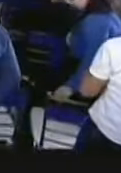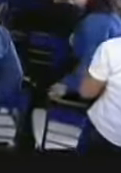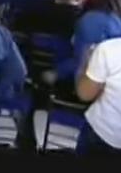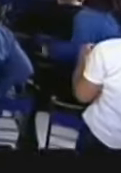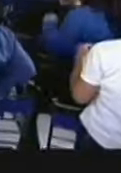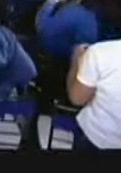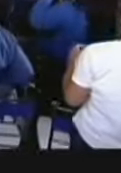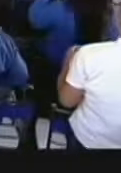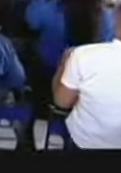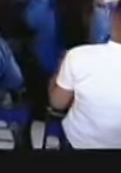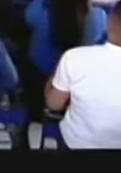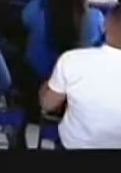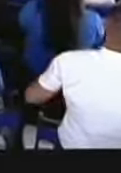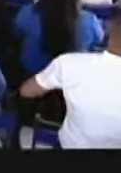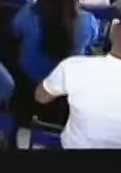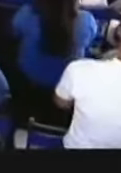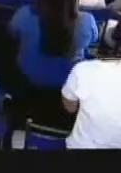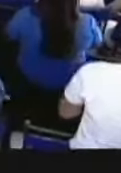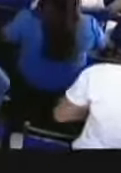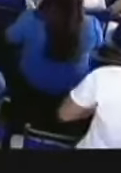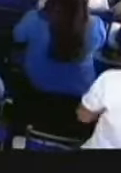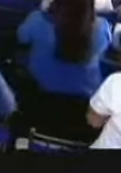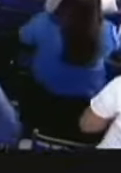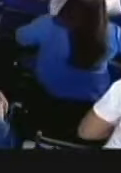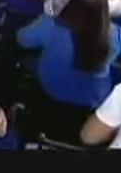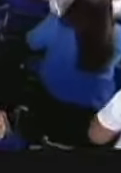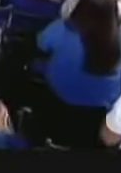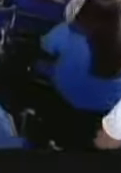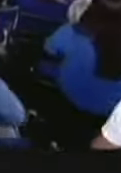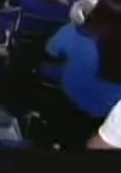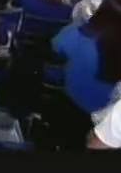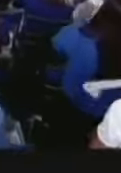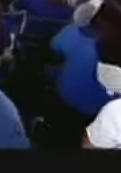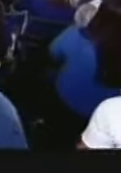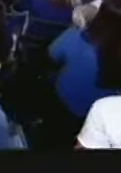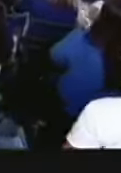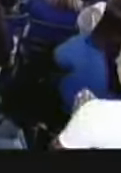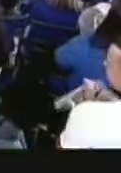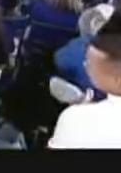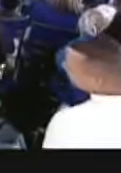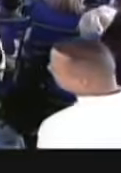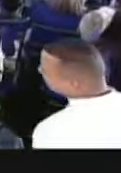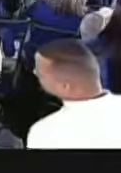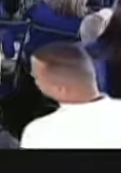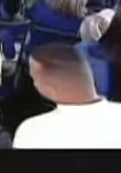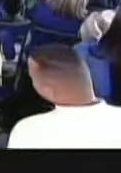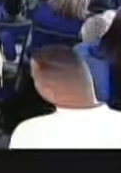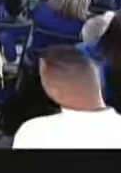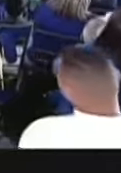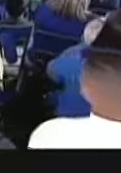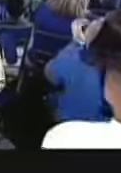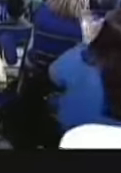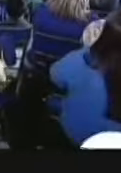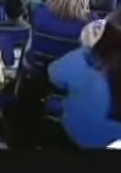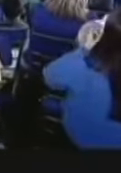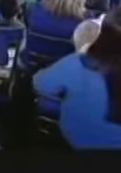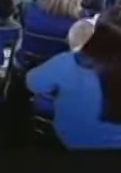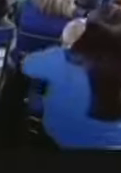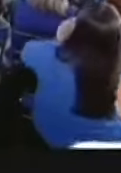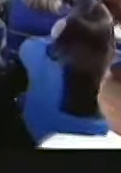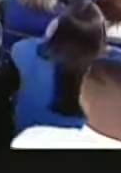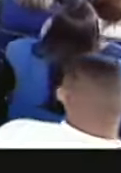Se quema la chumbamba, candela es, se quema en